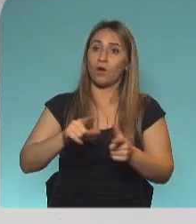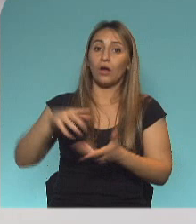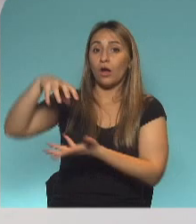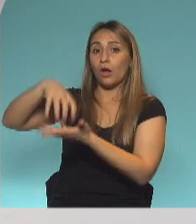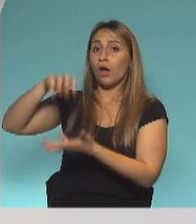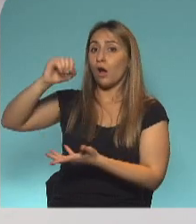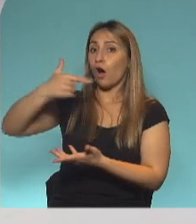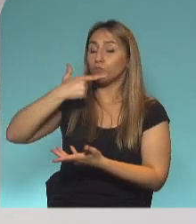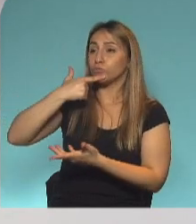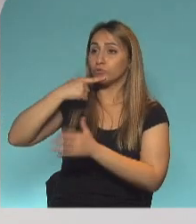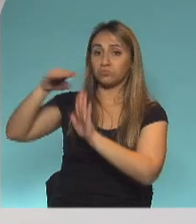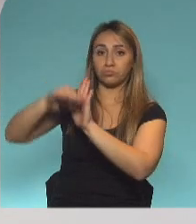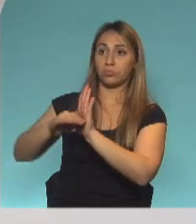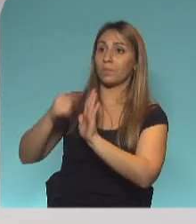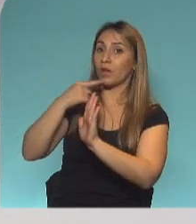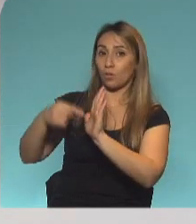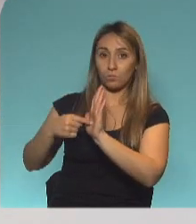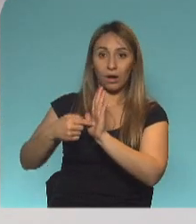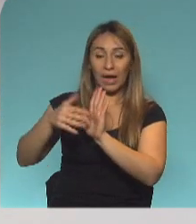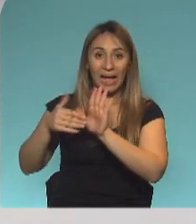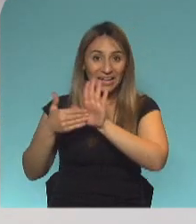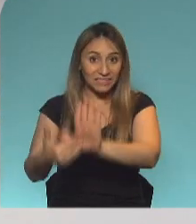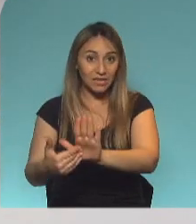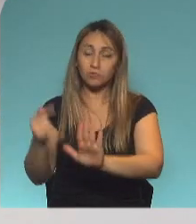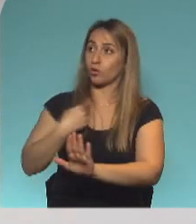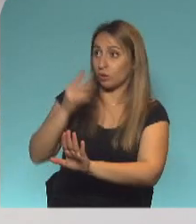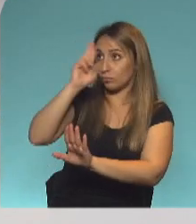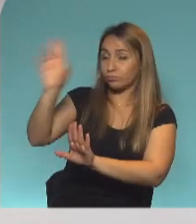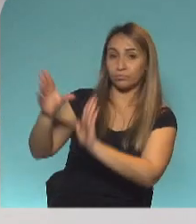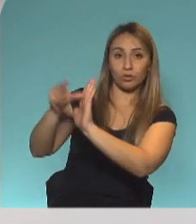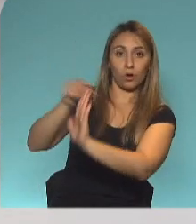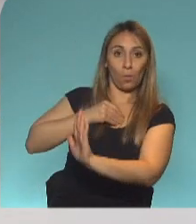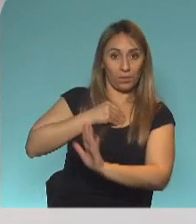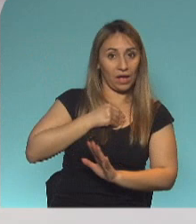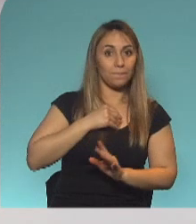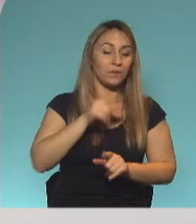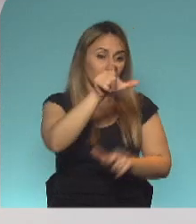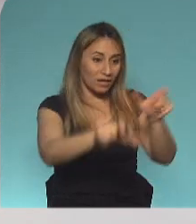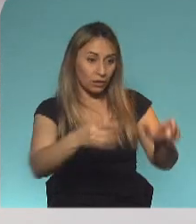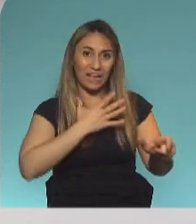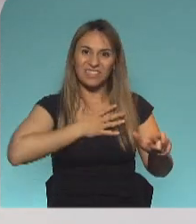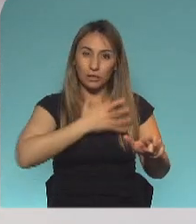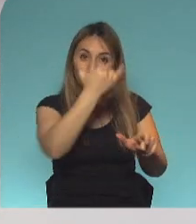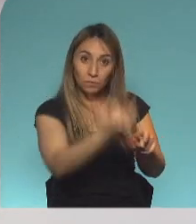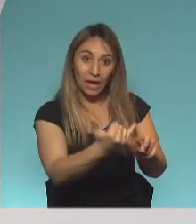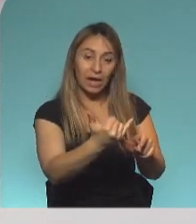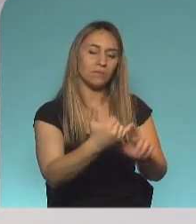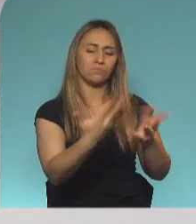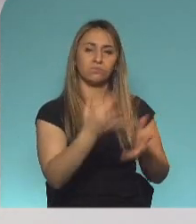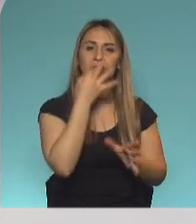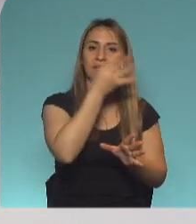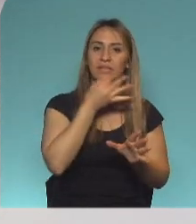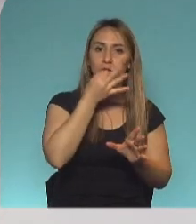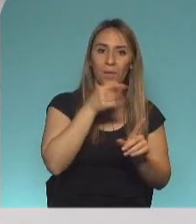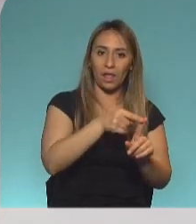Organización Mundial de la Salud es aquel que tiene síntomas, se le hace un testeo. Si el testeo da positivo, entonces se